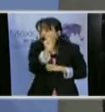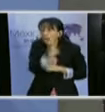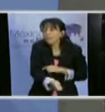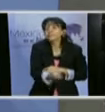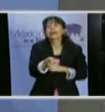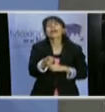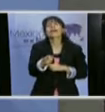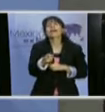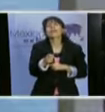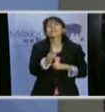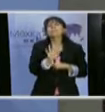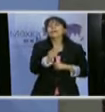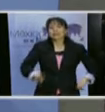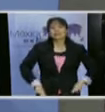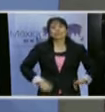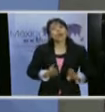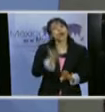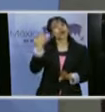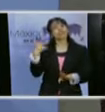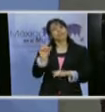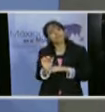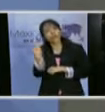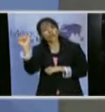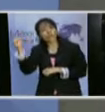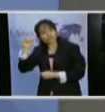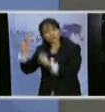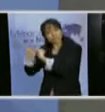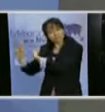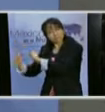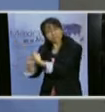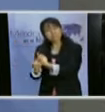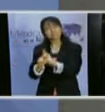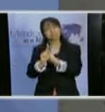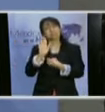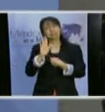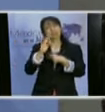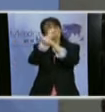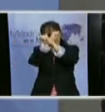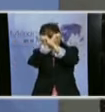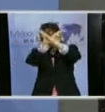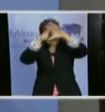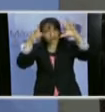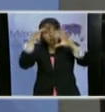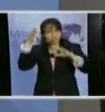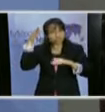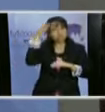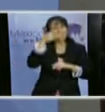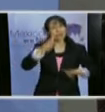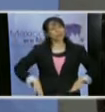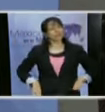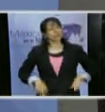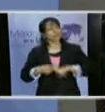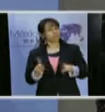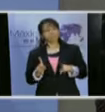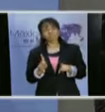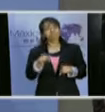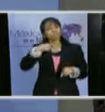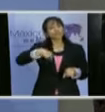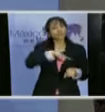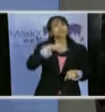países empezaron, que exista una ambición transformadora, que se comprometan los países con una visión de